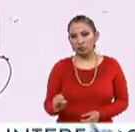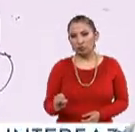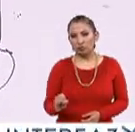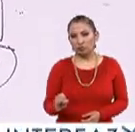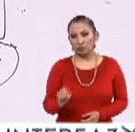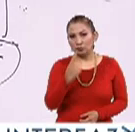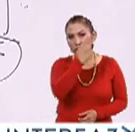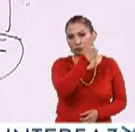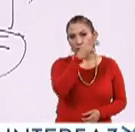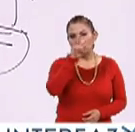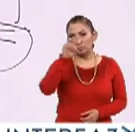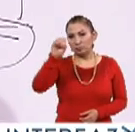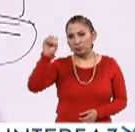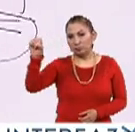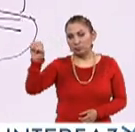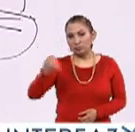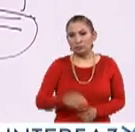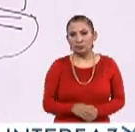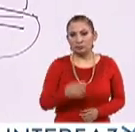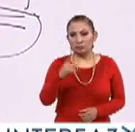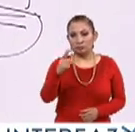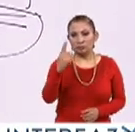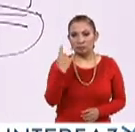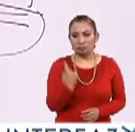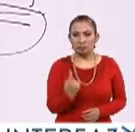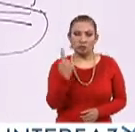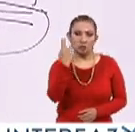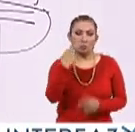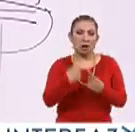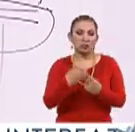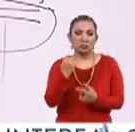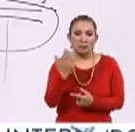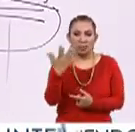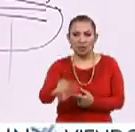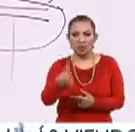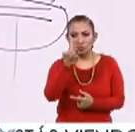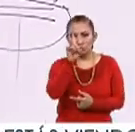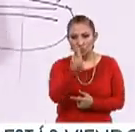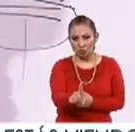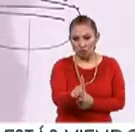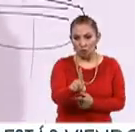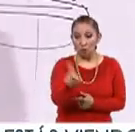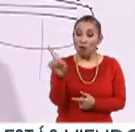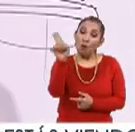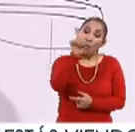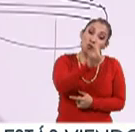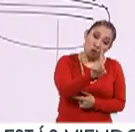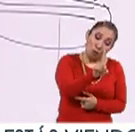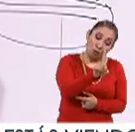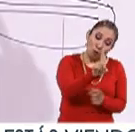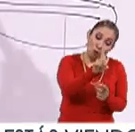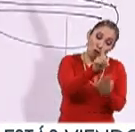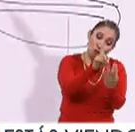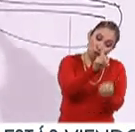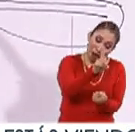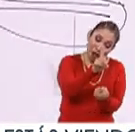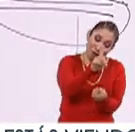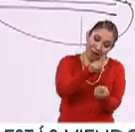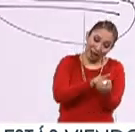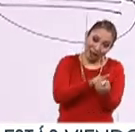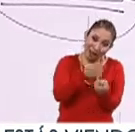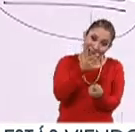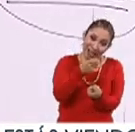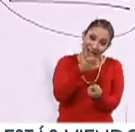¿No? Decimos nosotros aquí. 1 y 9, 10. Llevo una. Llevo una. ¿Qué?